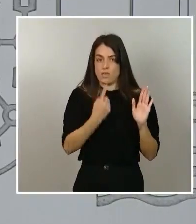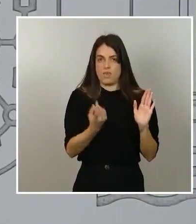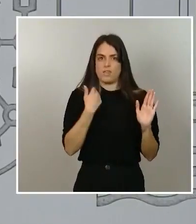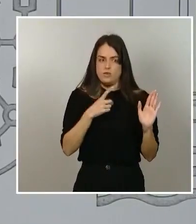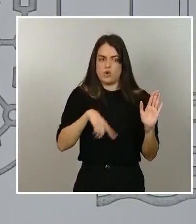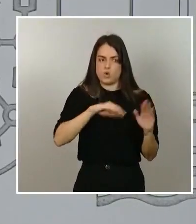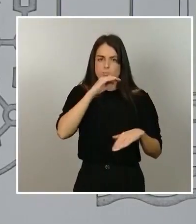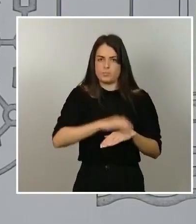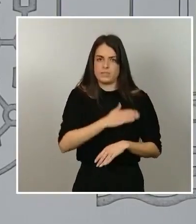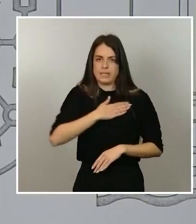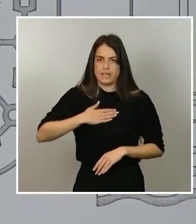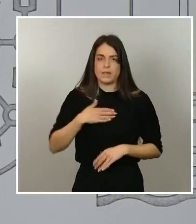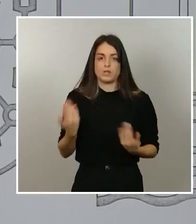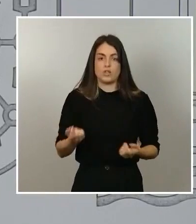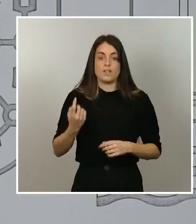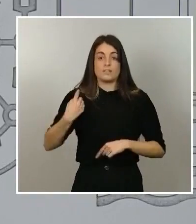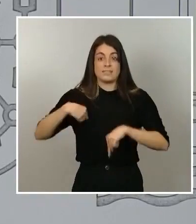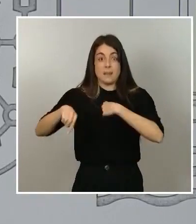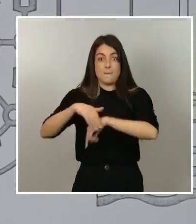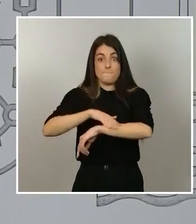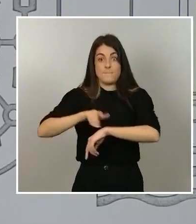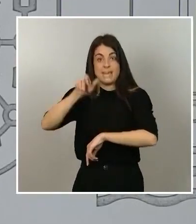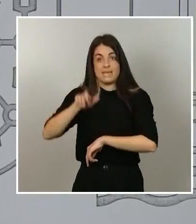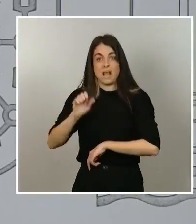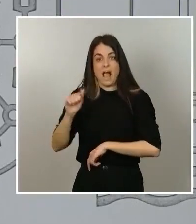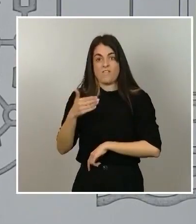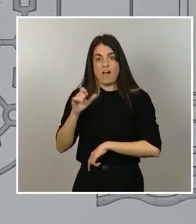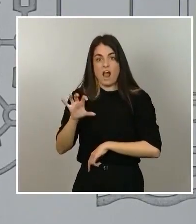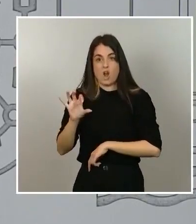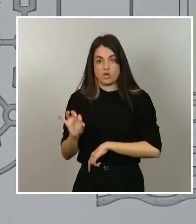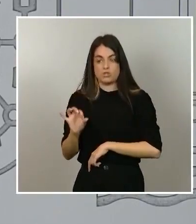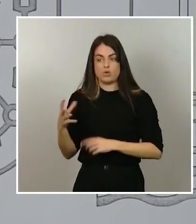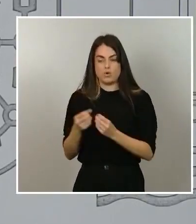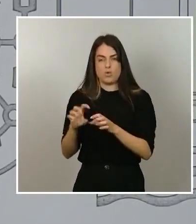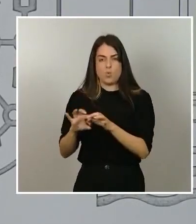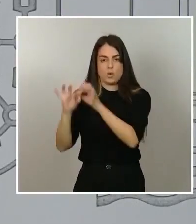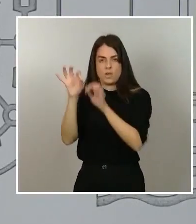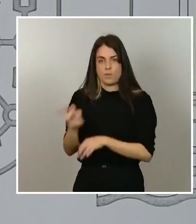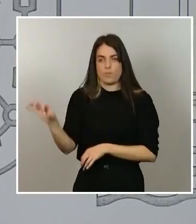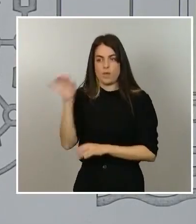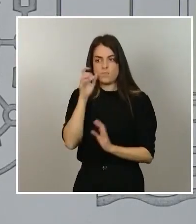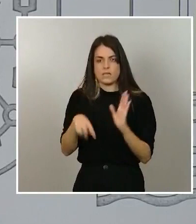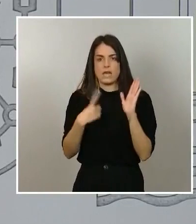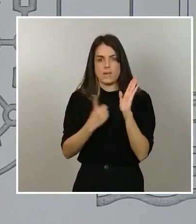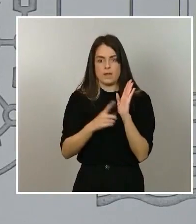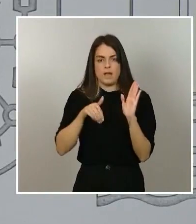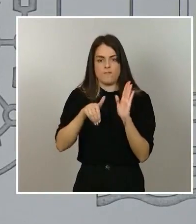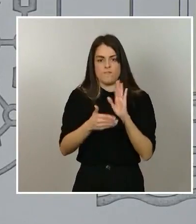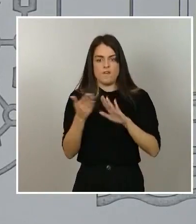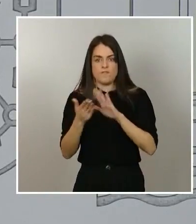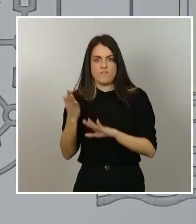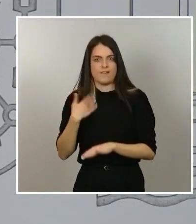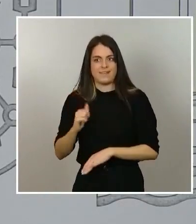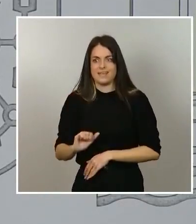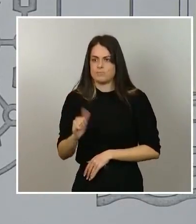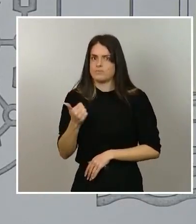ministro Ávalo está trabajando con Unidas Podemos para hacer realidad esta legislación que yo espero y deseo que venga en un